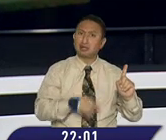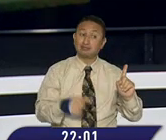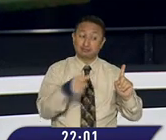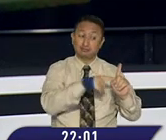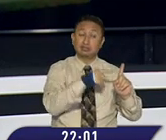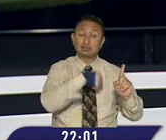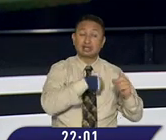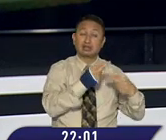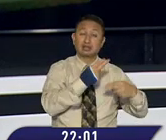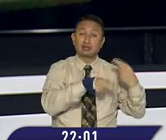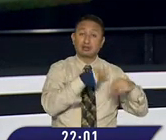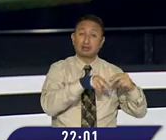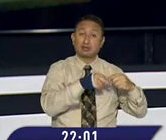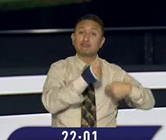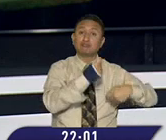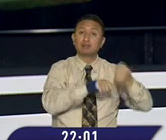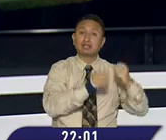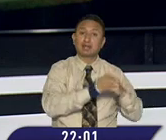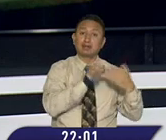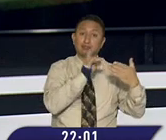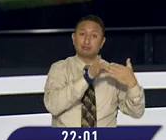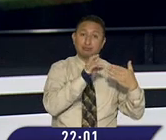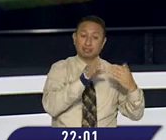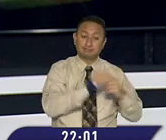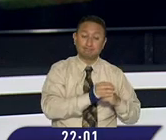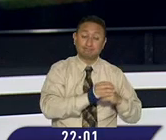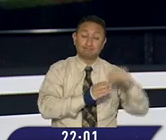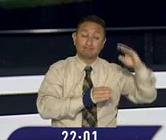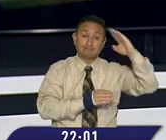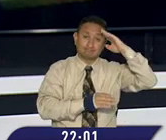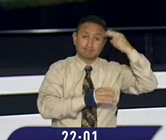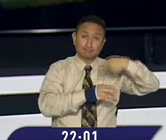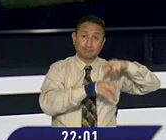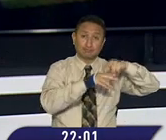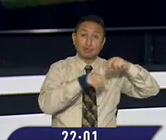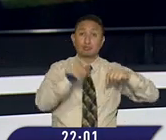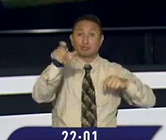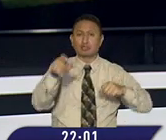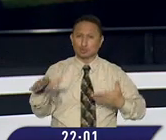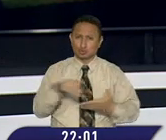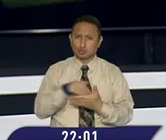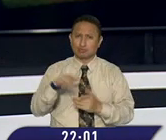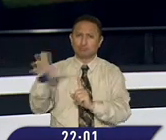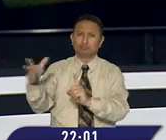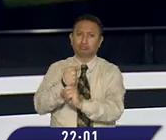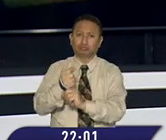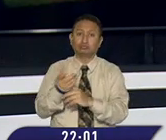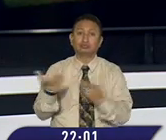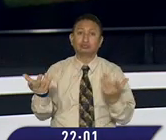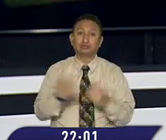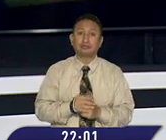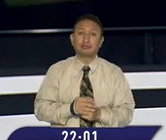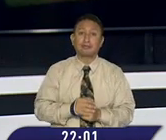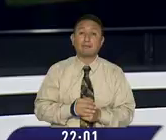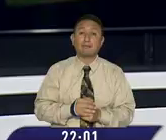y vidrio. Por su parte, la Policía Nacional detuvo a un sospechoso. El hecho ocurrió en Milagro.